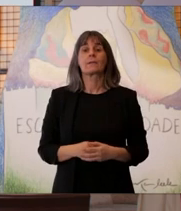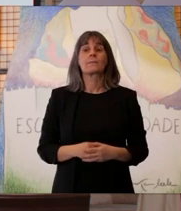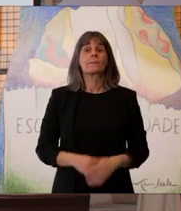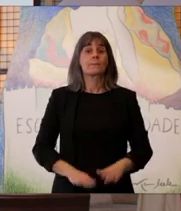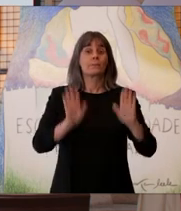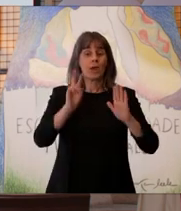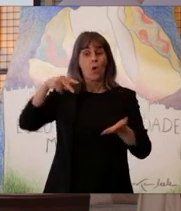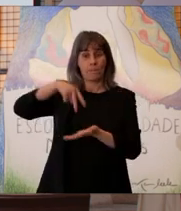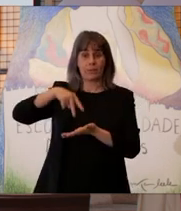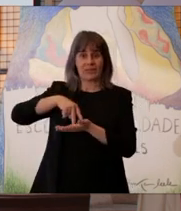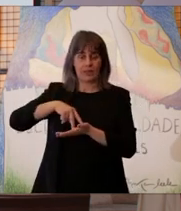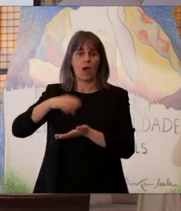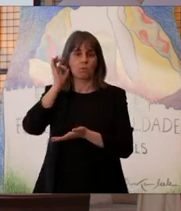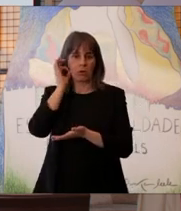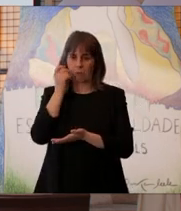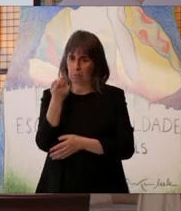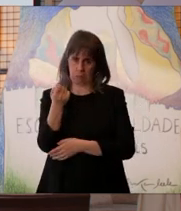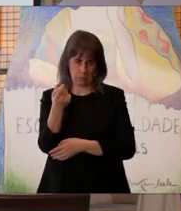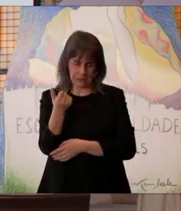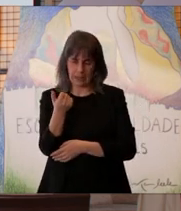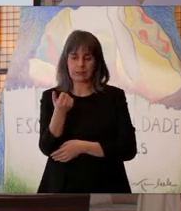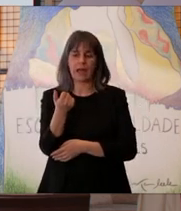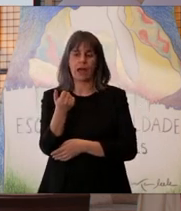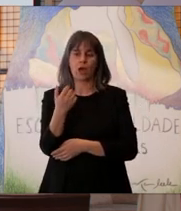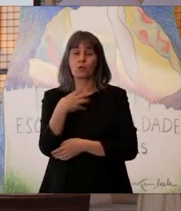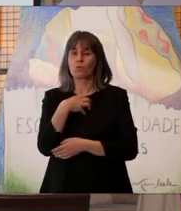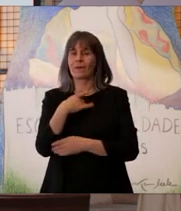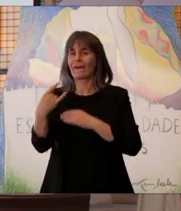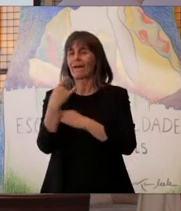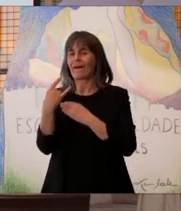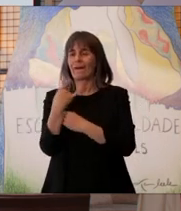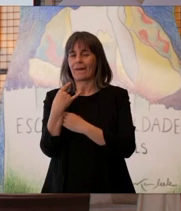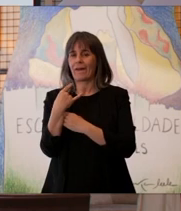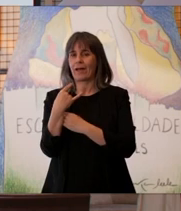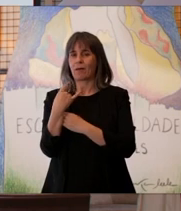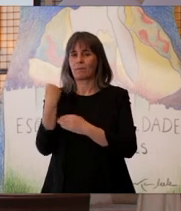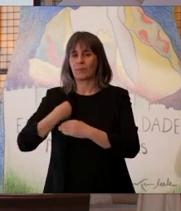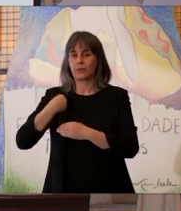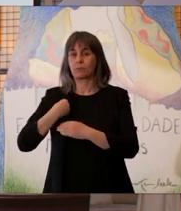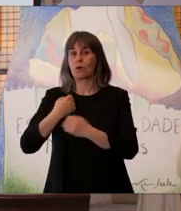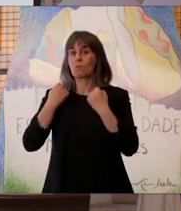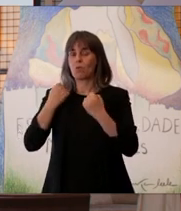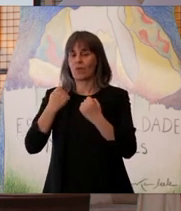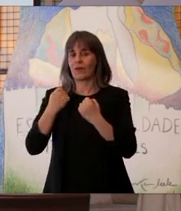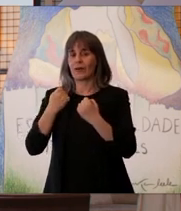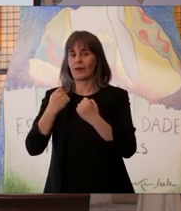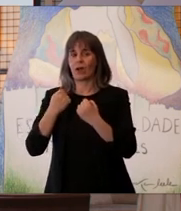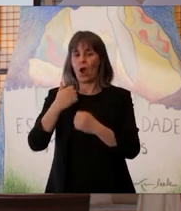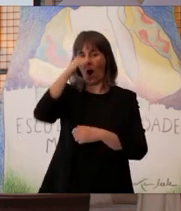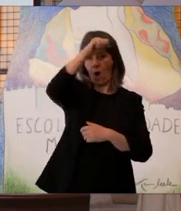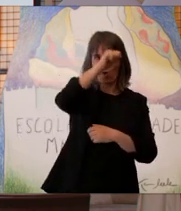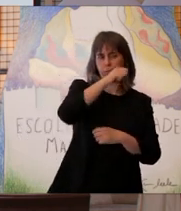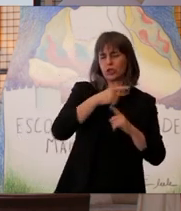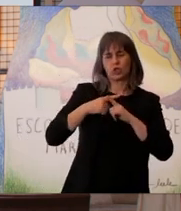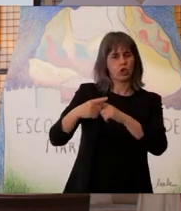de las mujeres todavía es casa no debe engañarnos sobre la extensión del poder que los varones no comparten